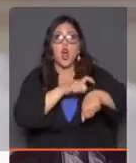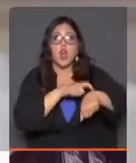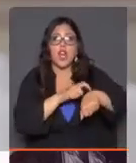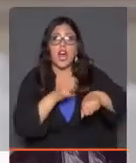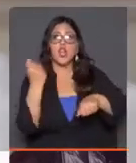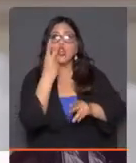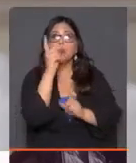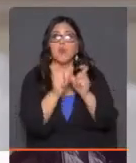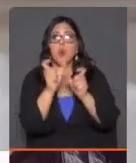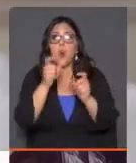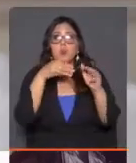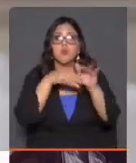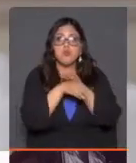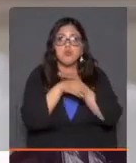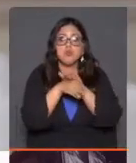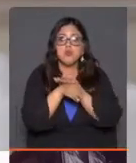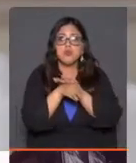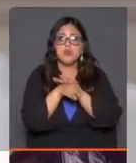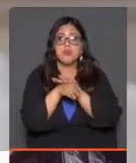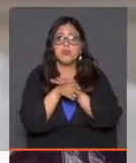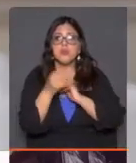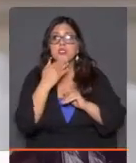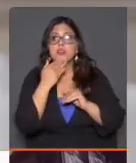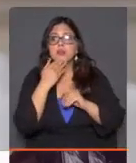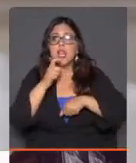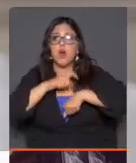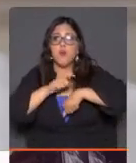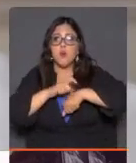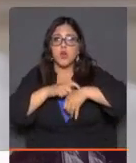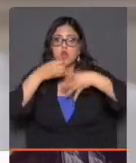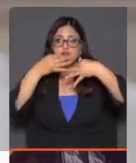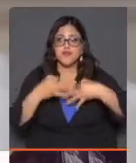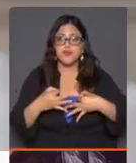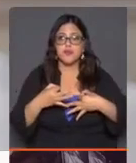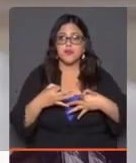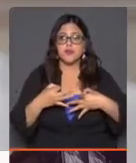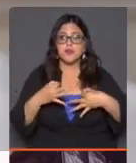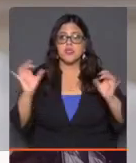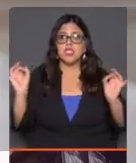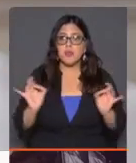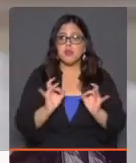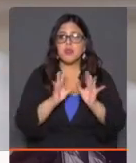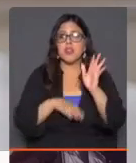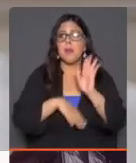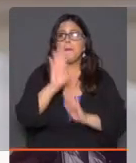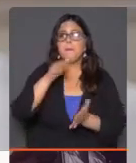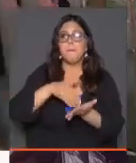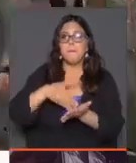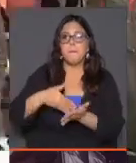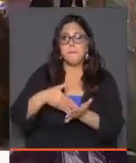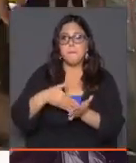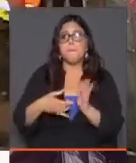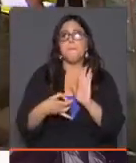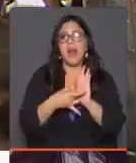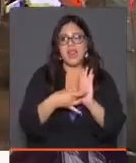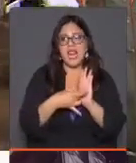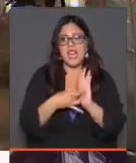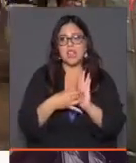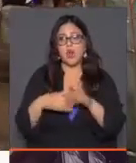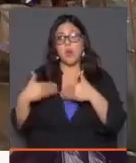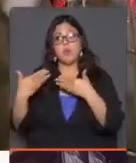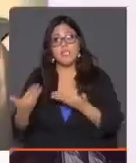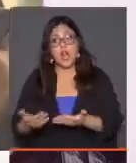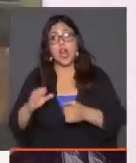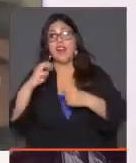podían ingresar y cuál era el momento o la hora del día que pudiese ser más vulnerable para la comisión del ilícito. Y ahora a la tercera